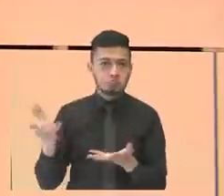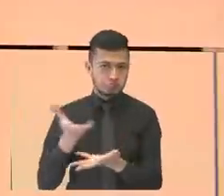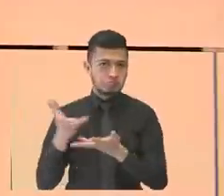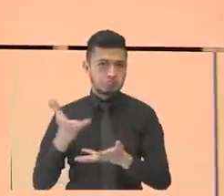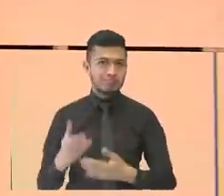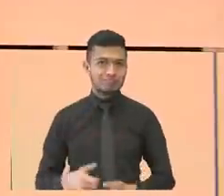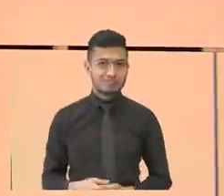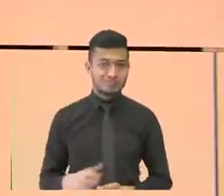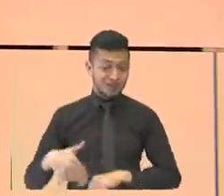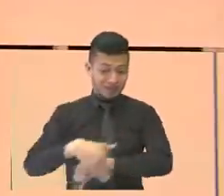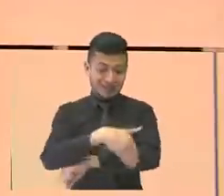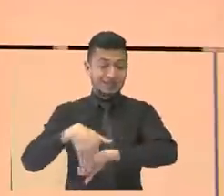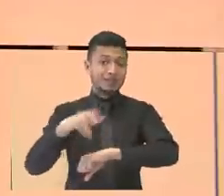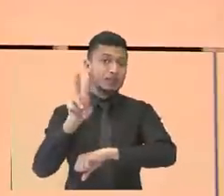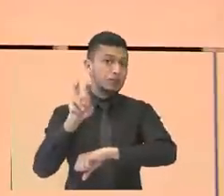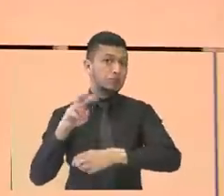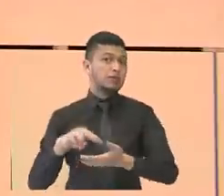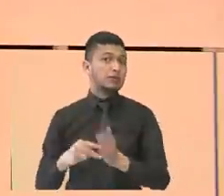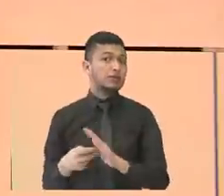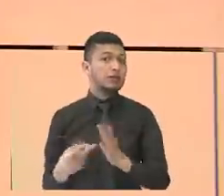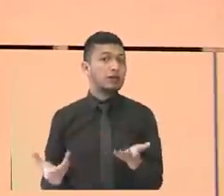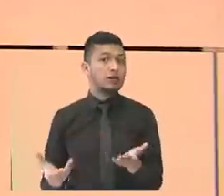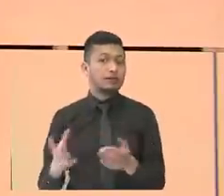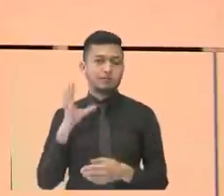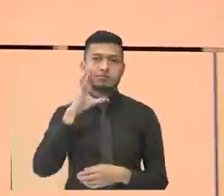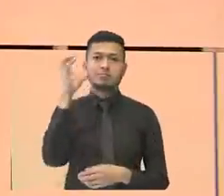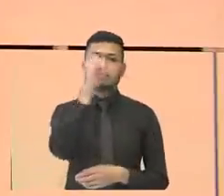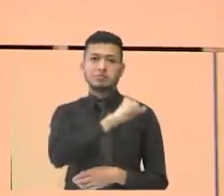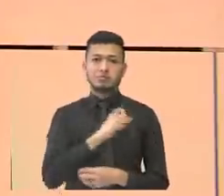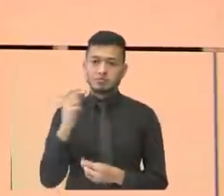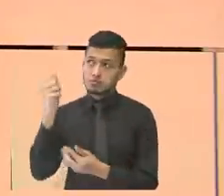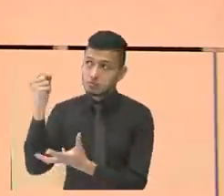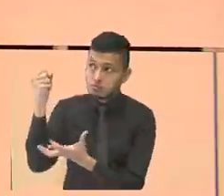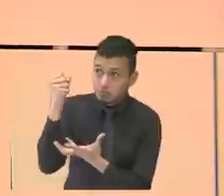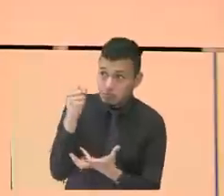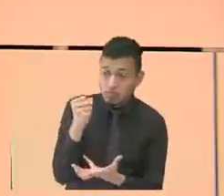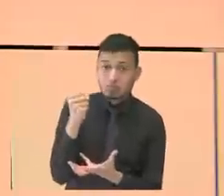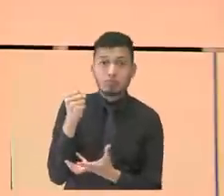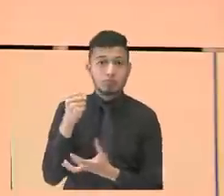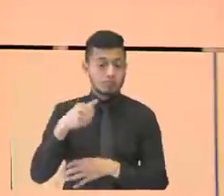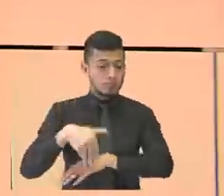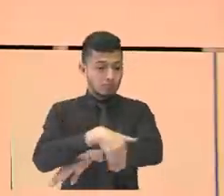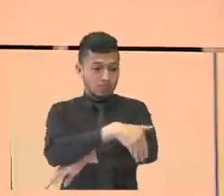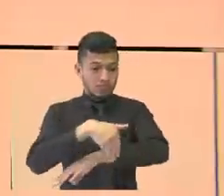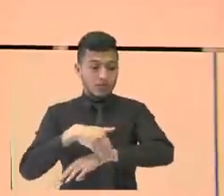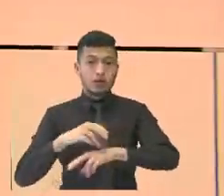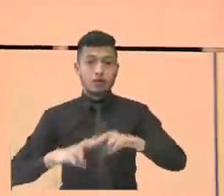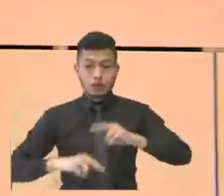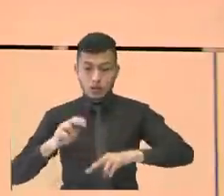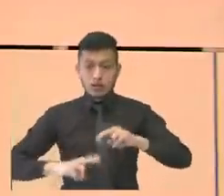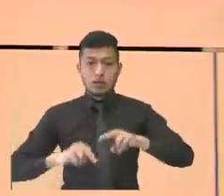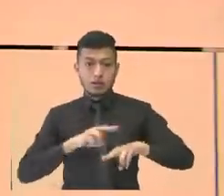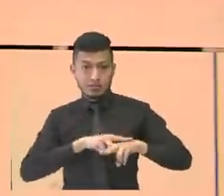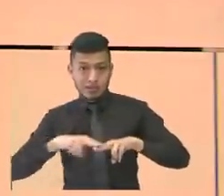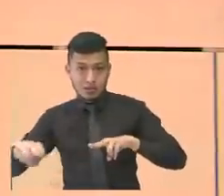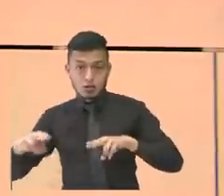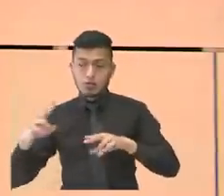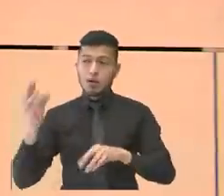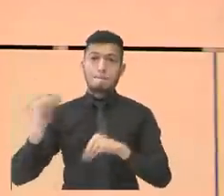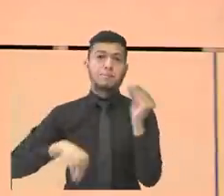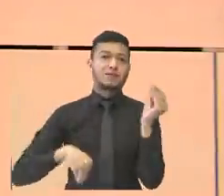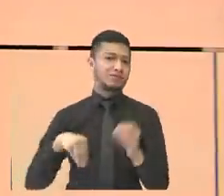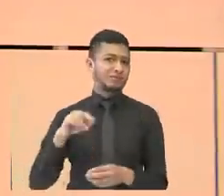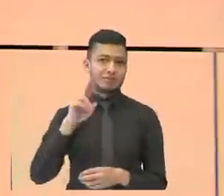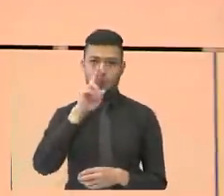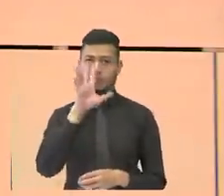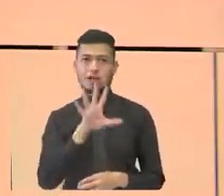hubiéramos dejado así, estaríamos incumpliendo la cofinanciación de Bogotá con la primera línea del metro. No hubiéramos podido arrancar el contrato, porque la Nación nos habría